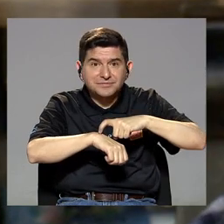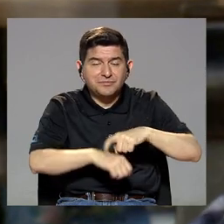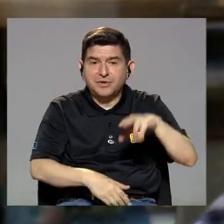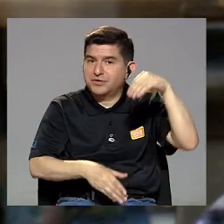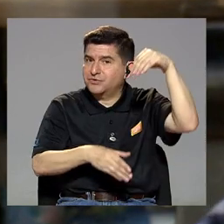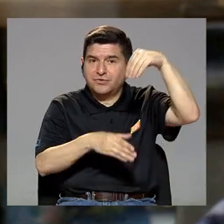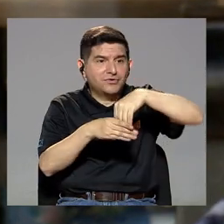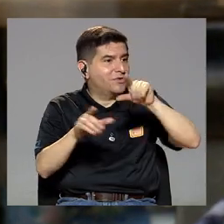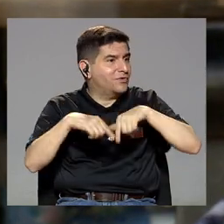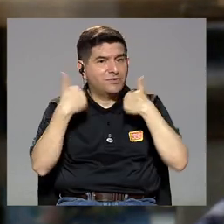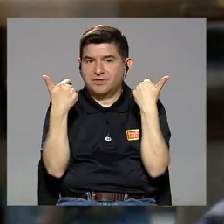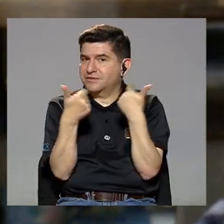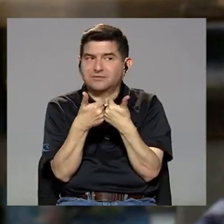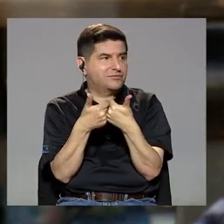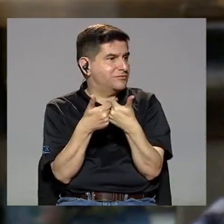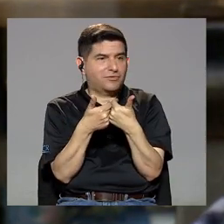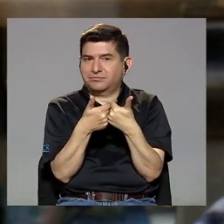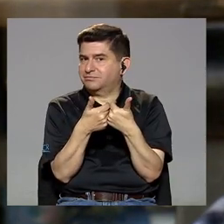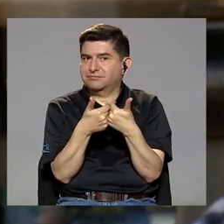orquesta verdad